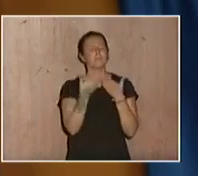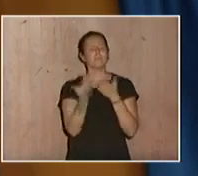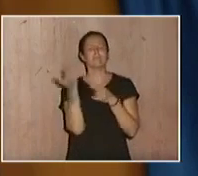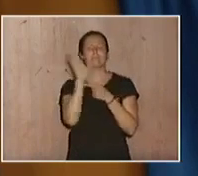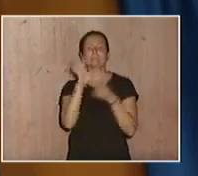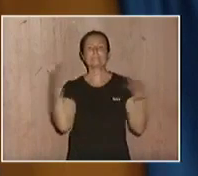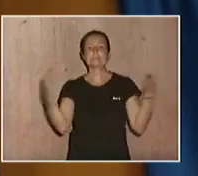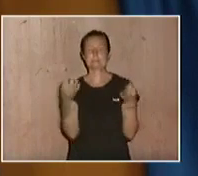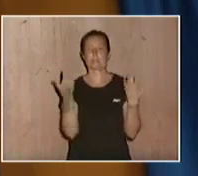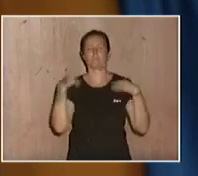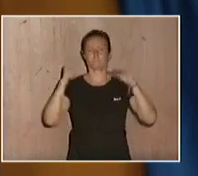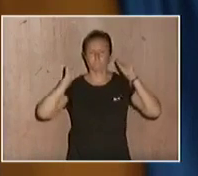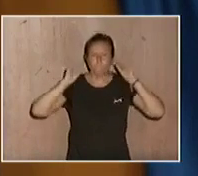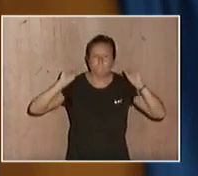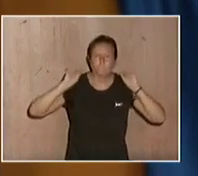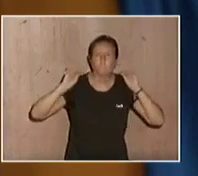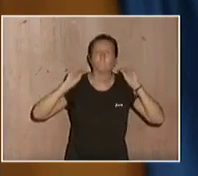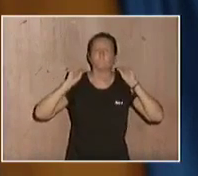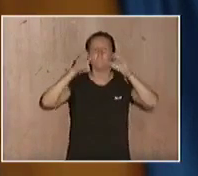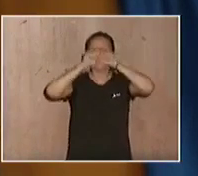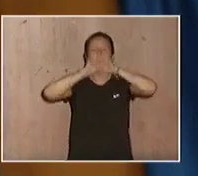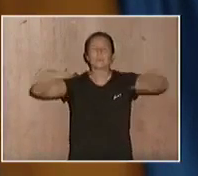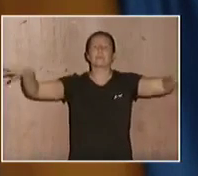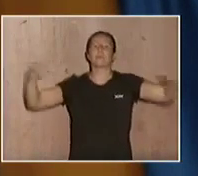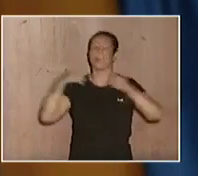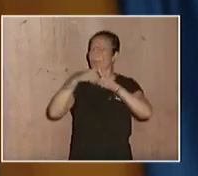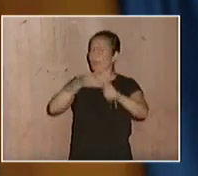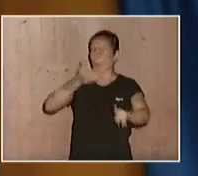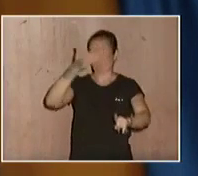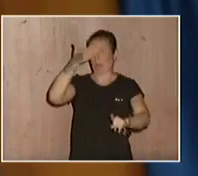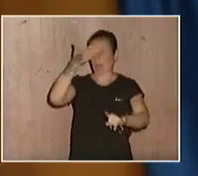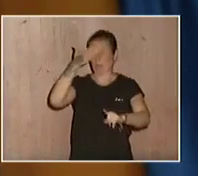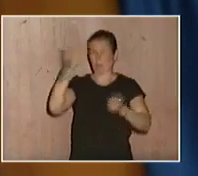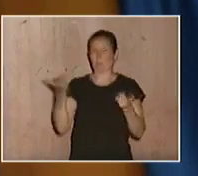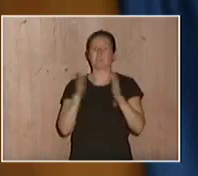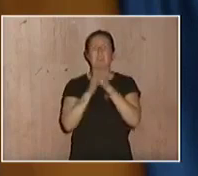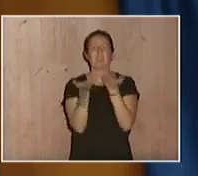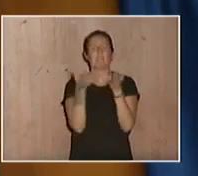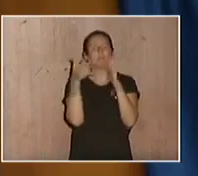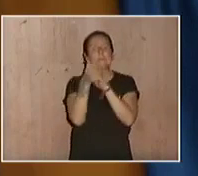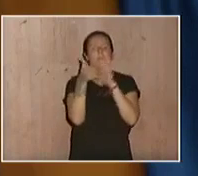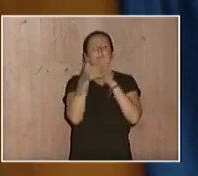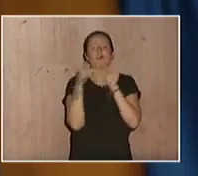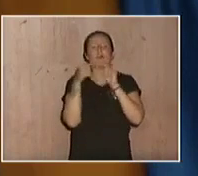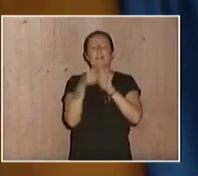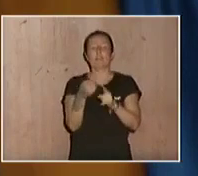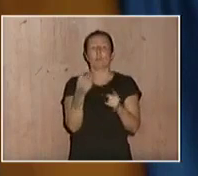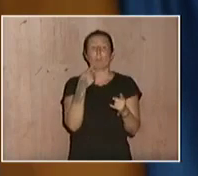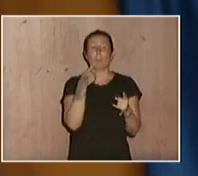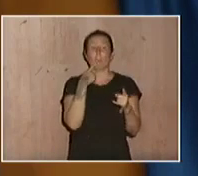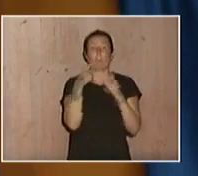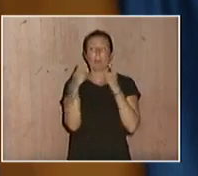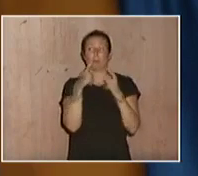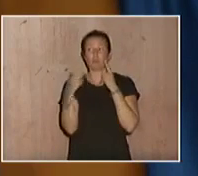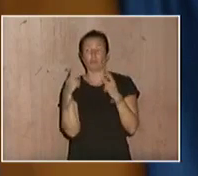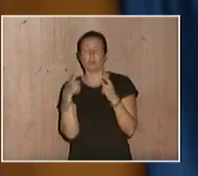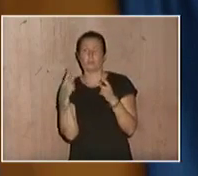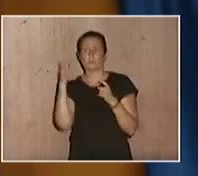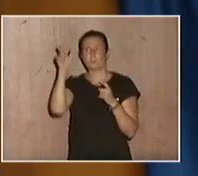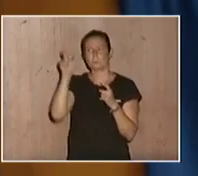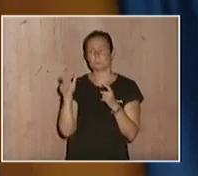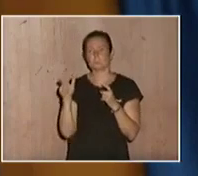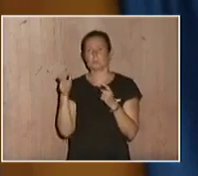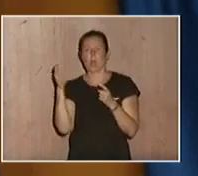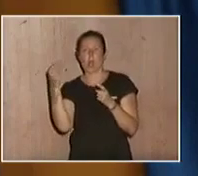y divulgativa. El libro está escrito en forma de respuestas a preguntas de un joven curioso por